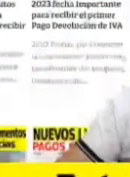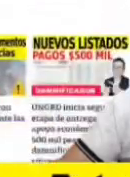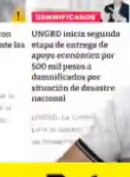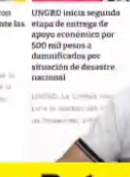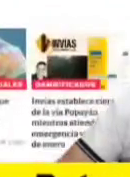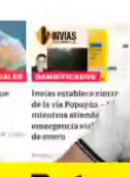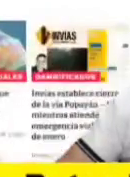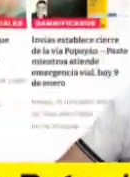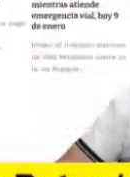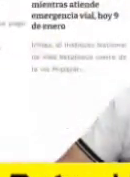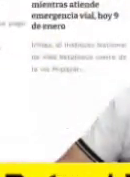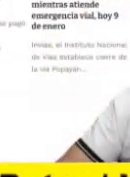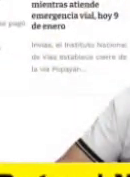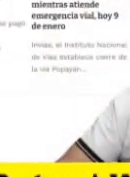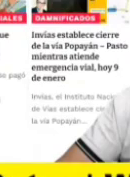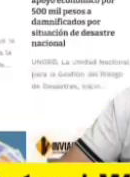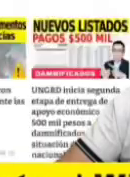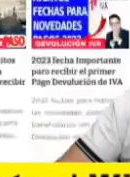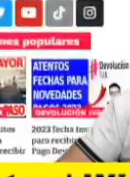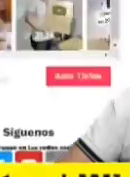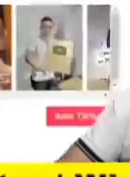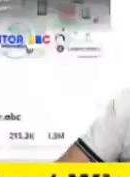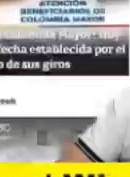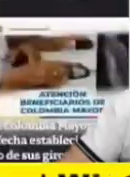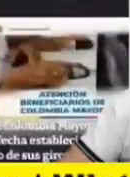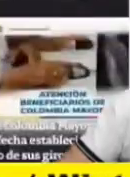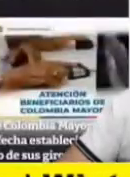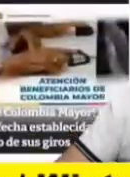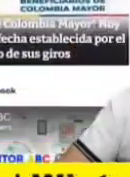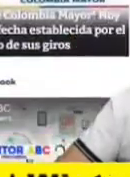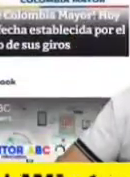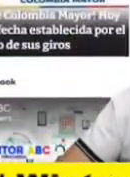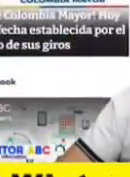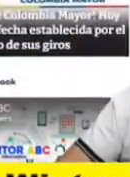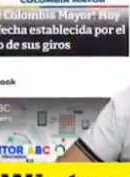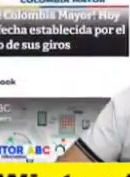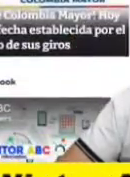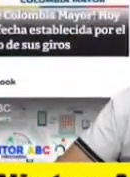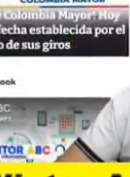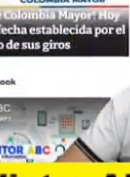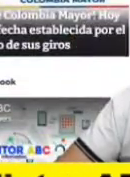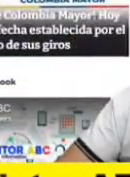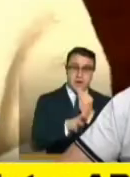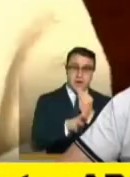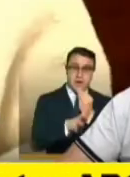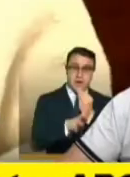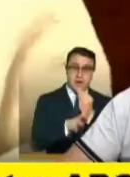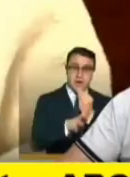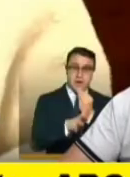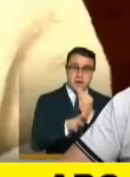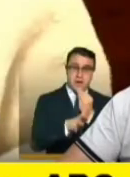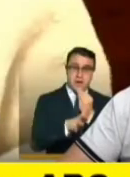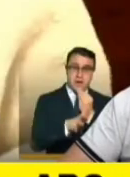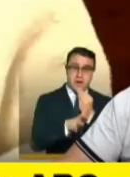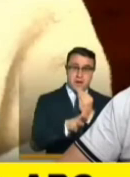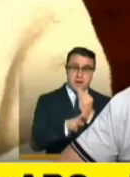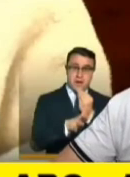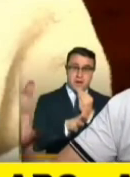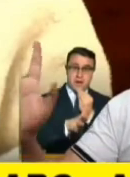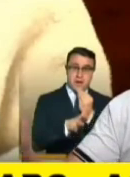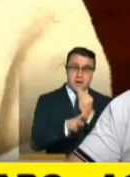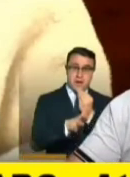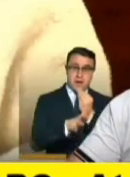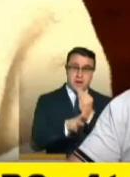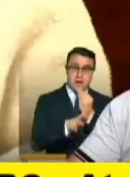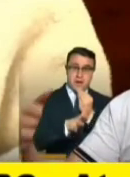en varias ocasiones lo ha mencionado, ese aumento a Colombia Mayor de 80 a 500 mil. Eso es lo que él acaba de mencionar.